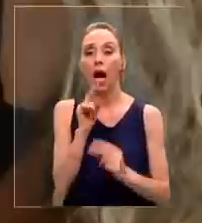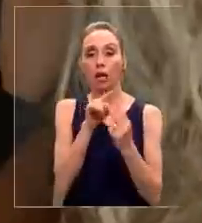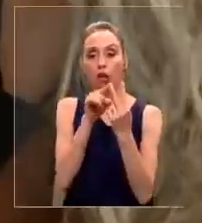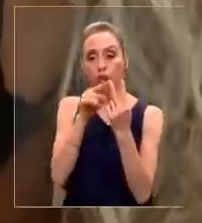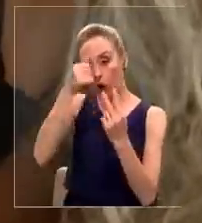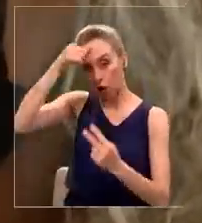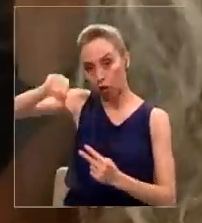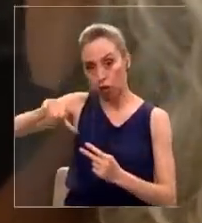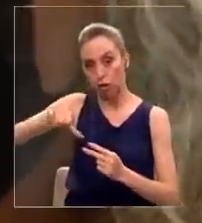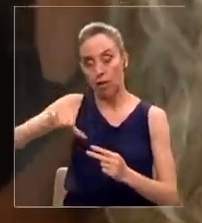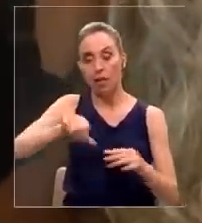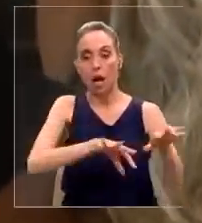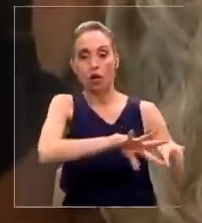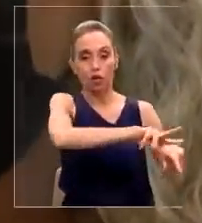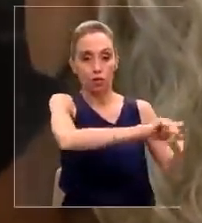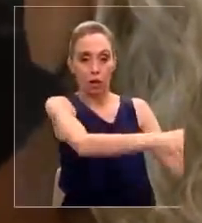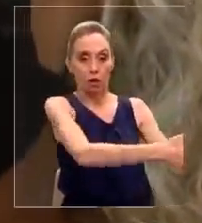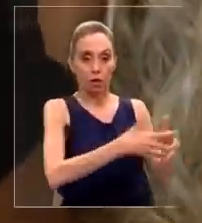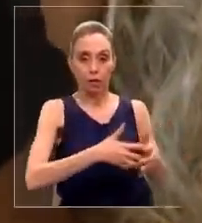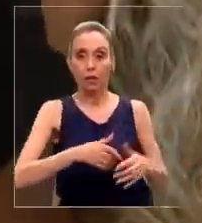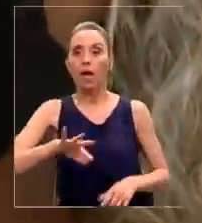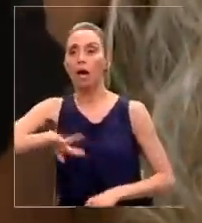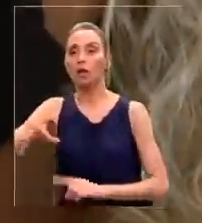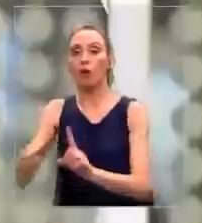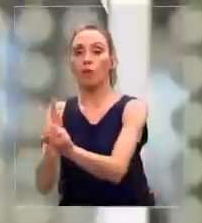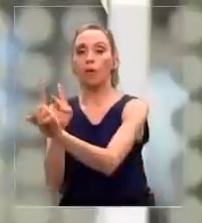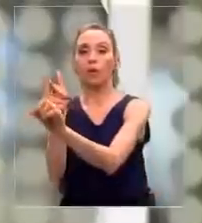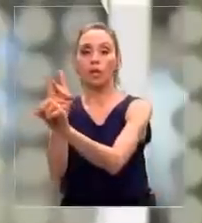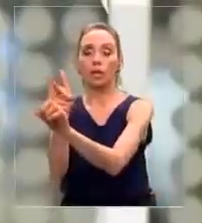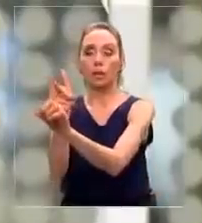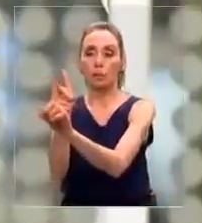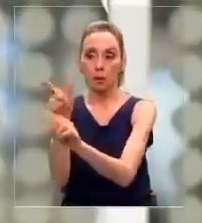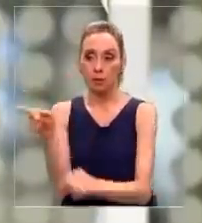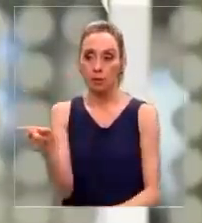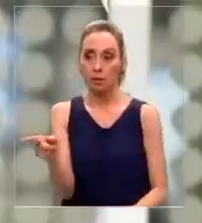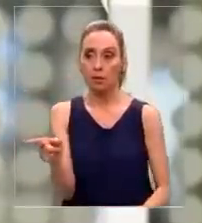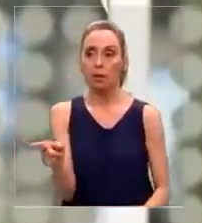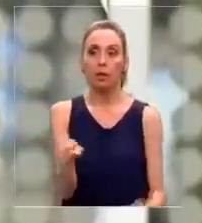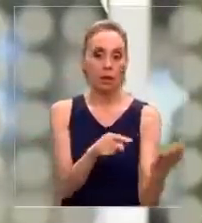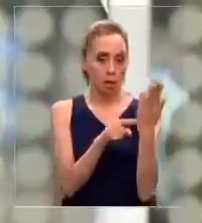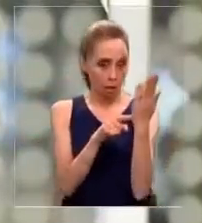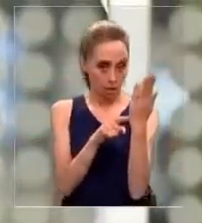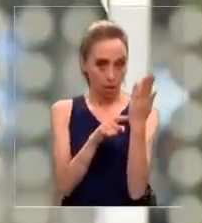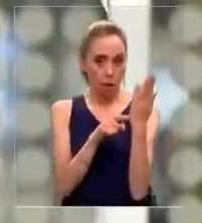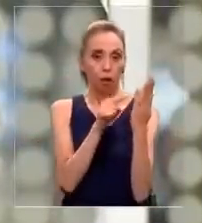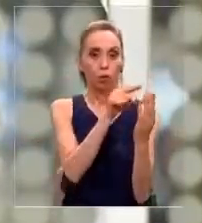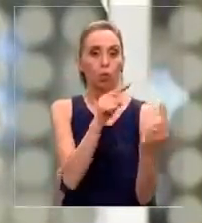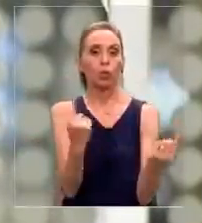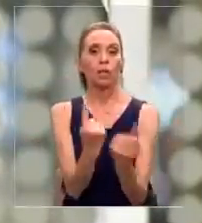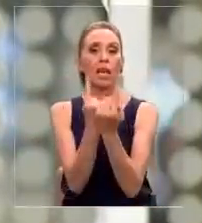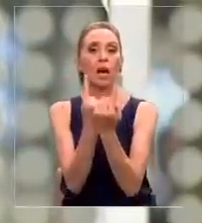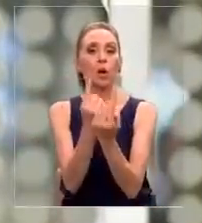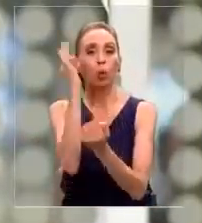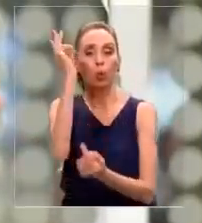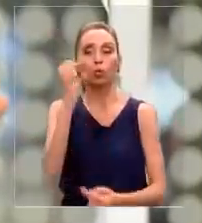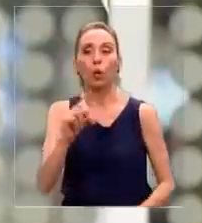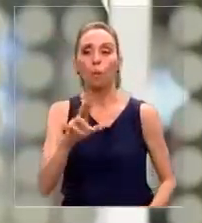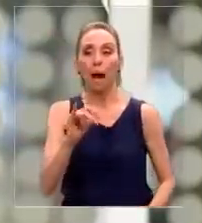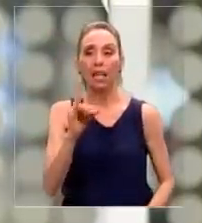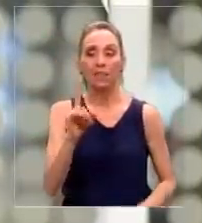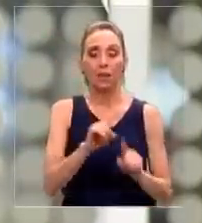condenas por receptación y robo con intimidación. Me muestran que me junto con Paribet como si fuese, no sé,